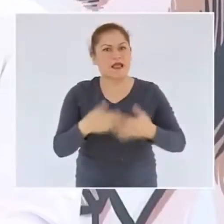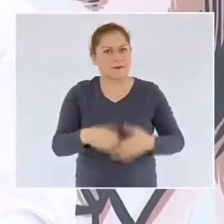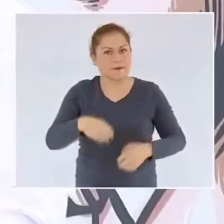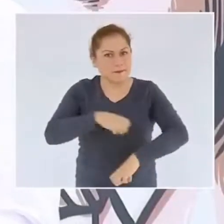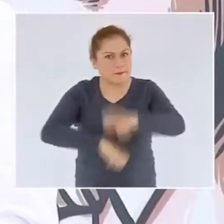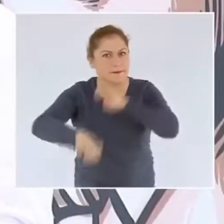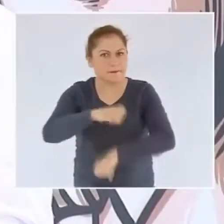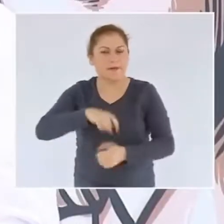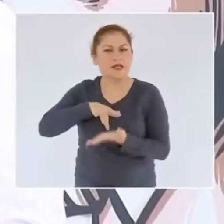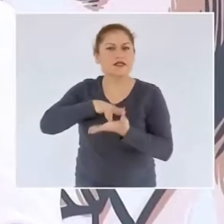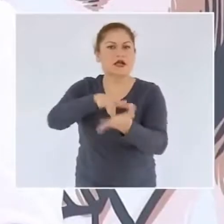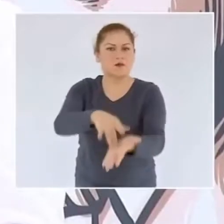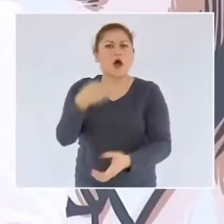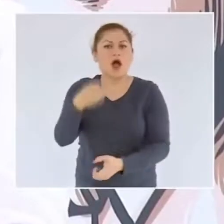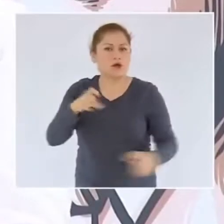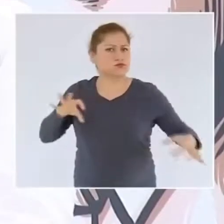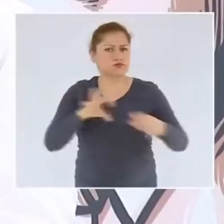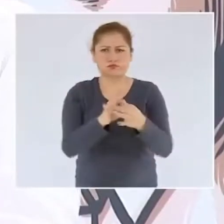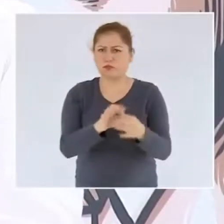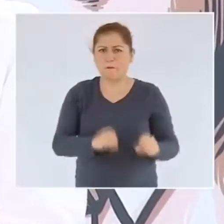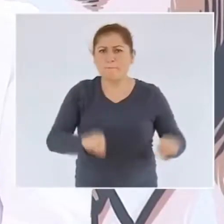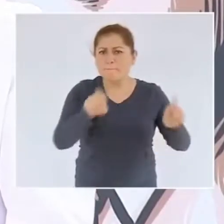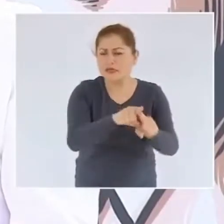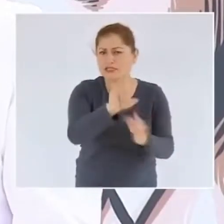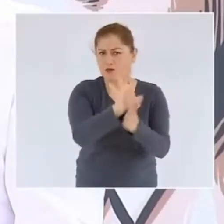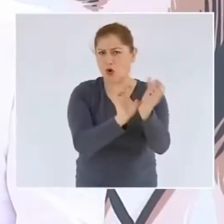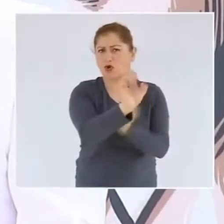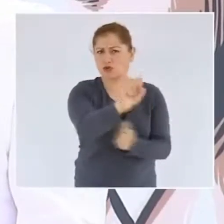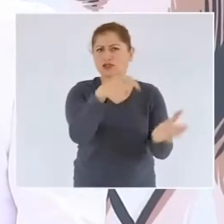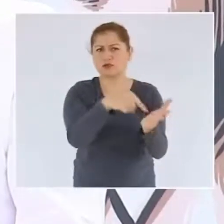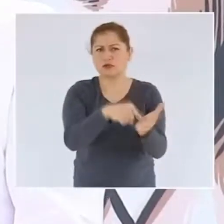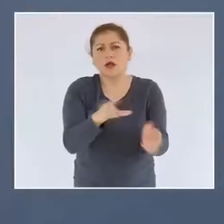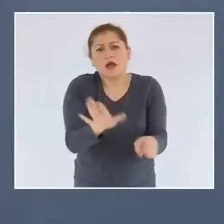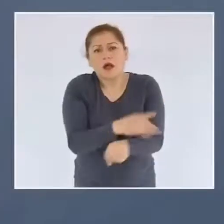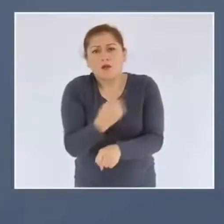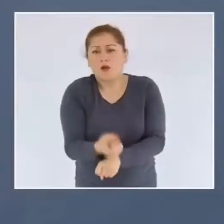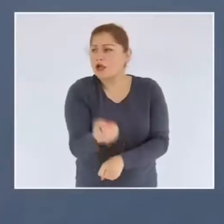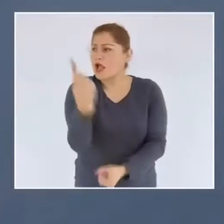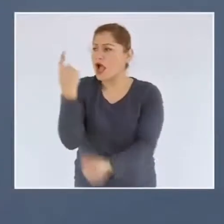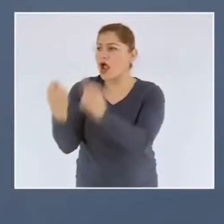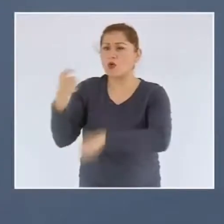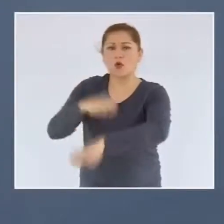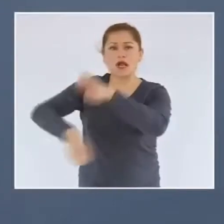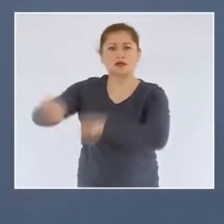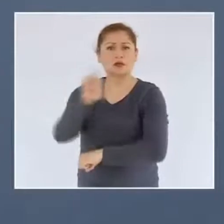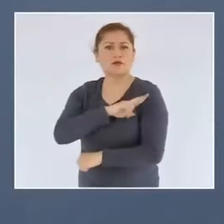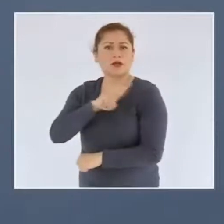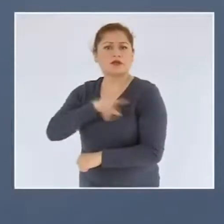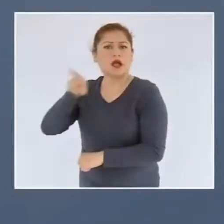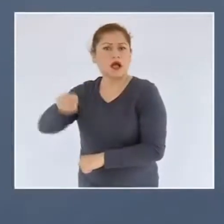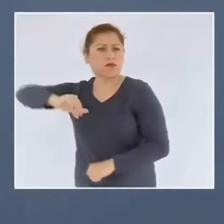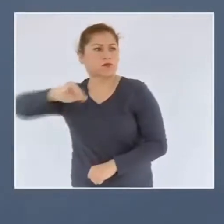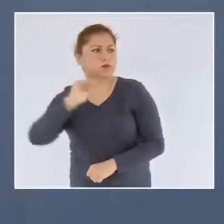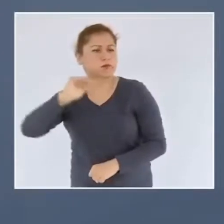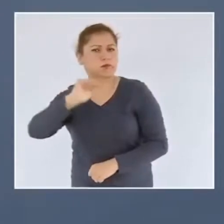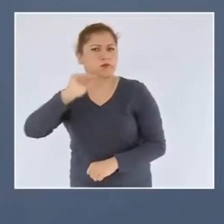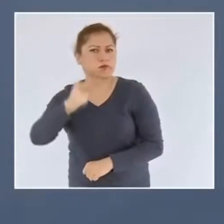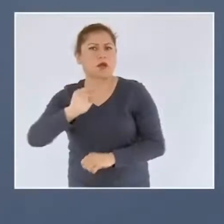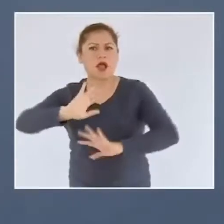considerarse inconstitucional, máxime cuando los contratos de las empresas reclamantes, con base a los cuales se han otorgado